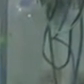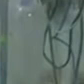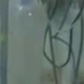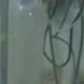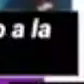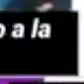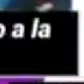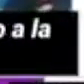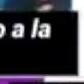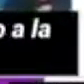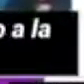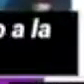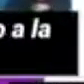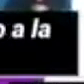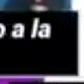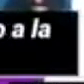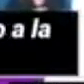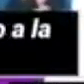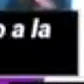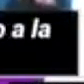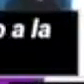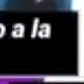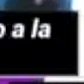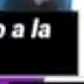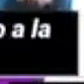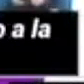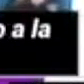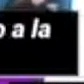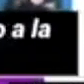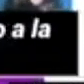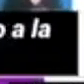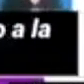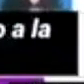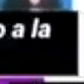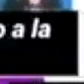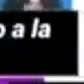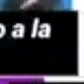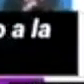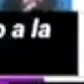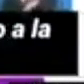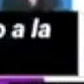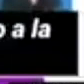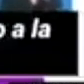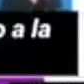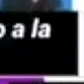últimas semanas. CONADESO lo viene advirtiendo desde el inicio. La alta